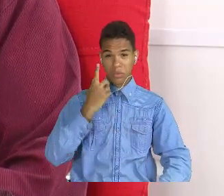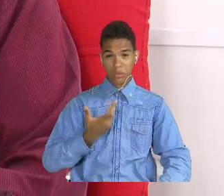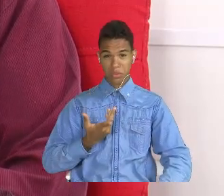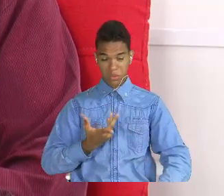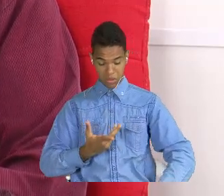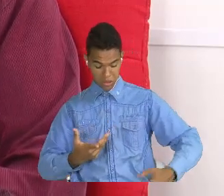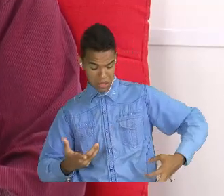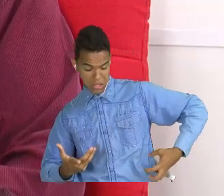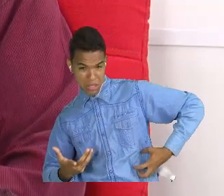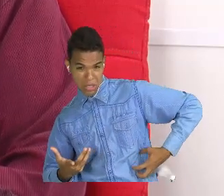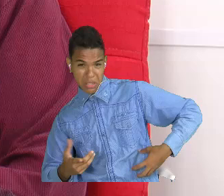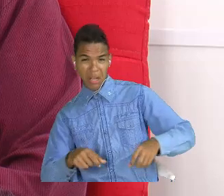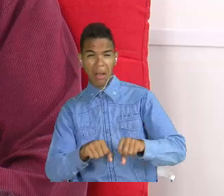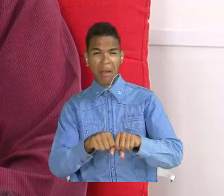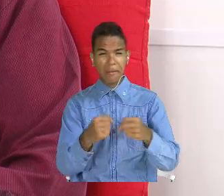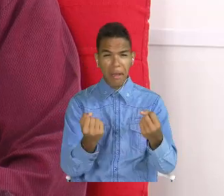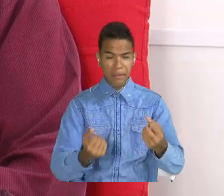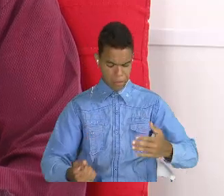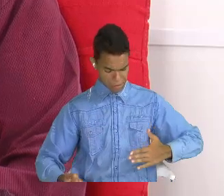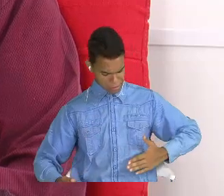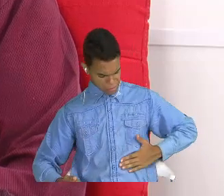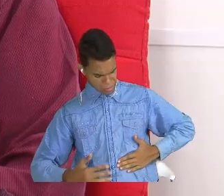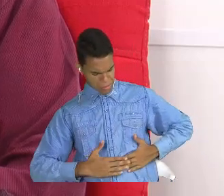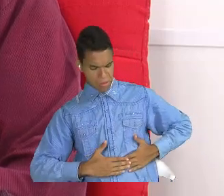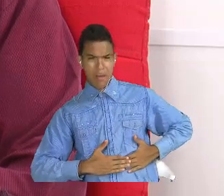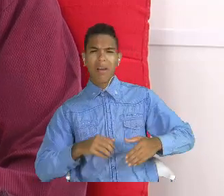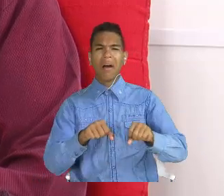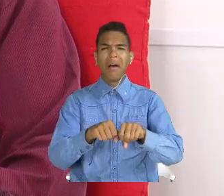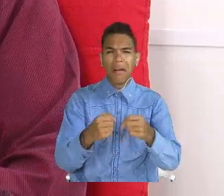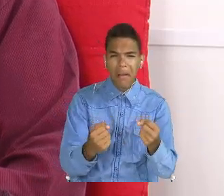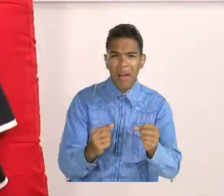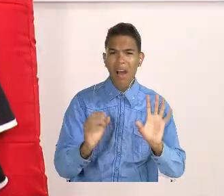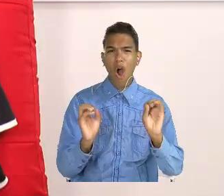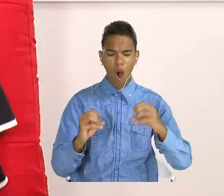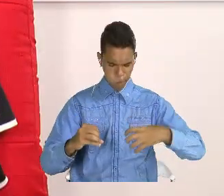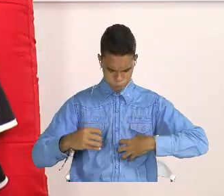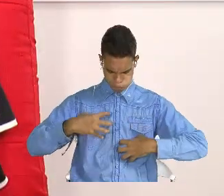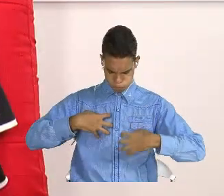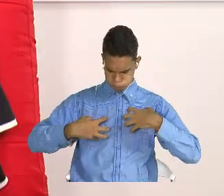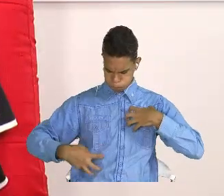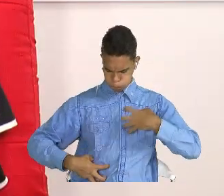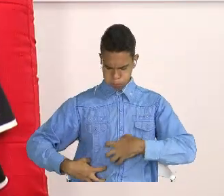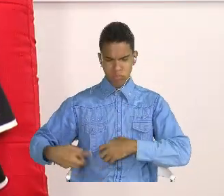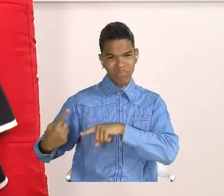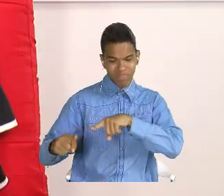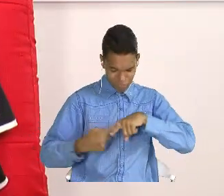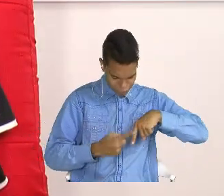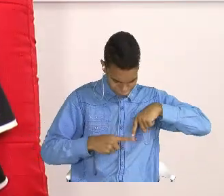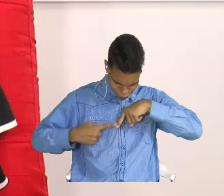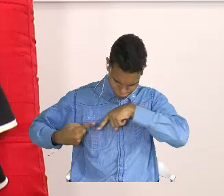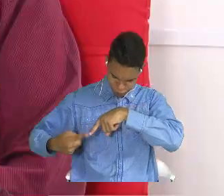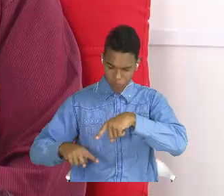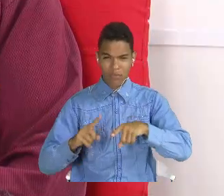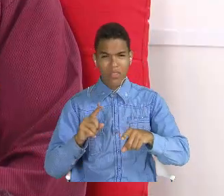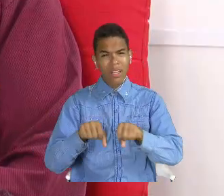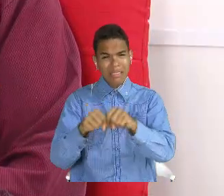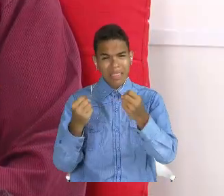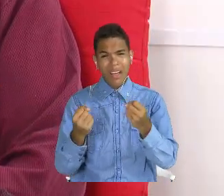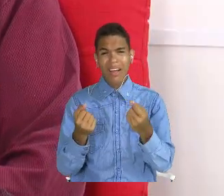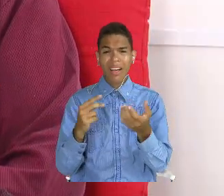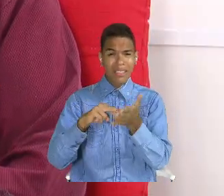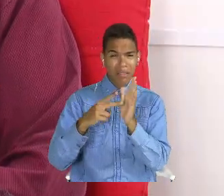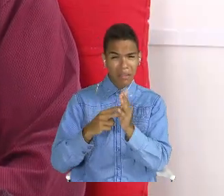daño pancreático o de otros órganos, esas personas no van a tener un punto de retorno, obviamente. Hay personas